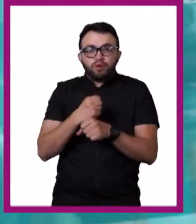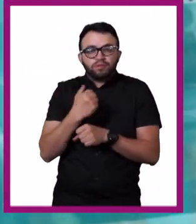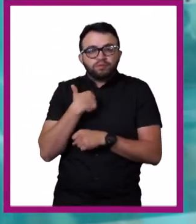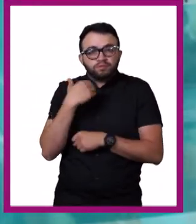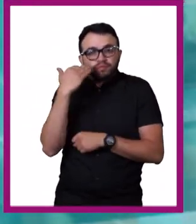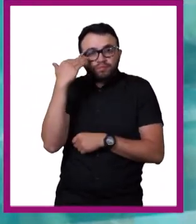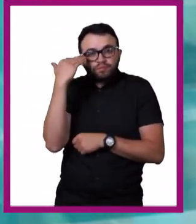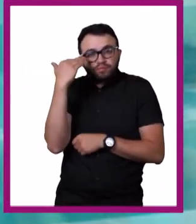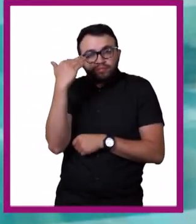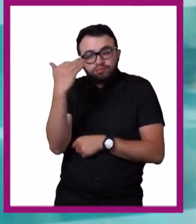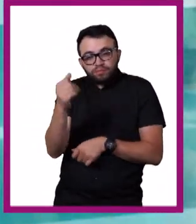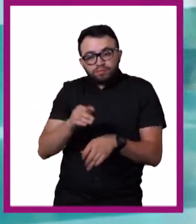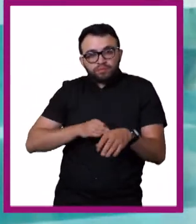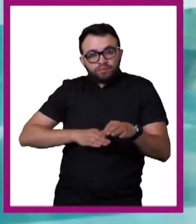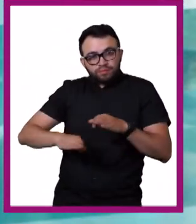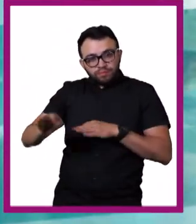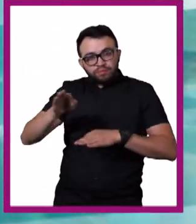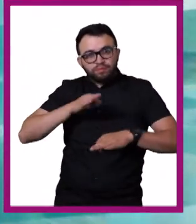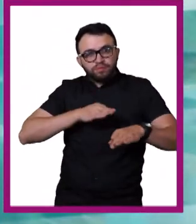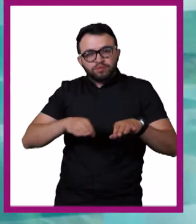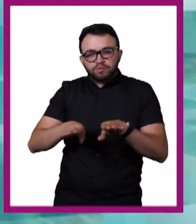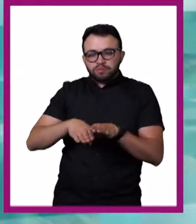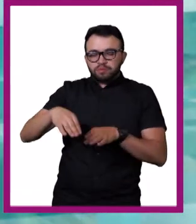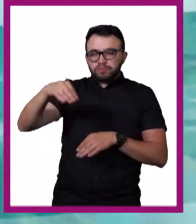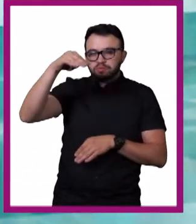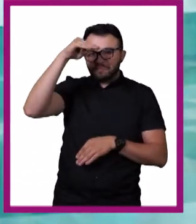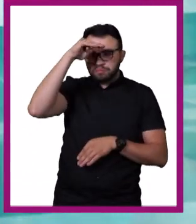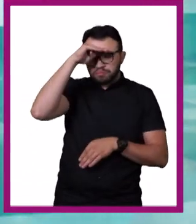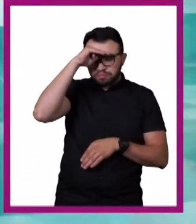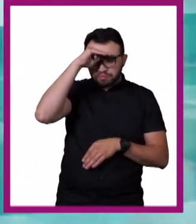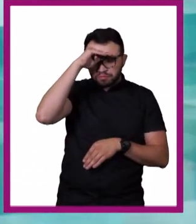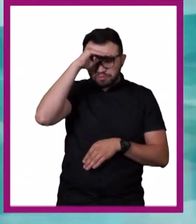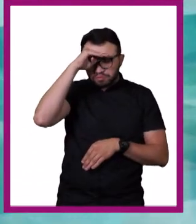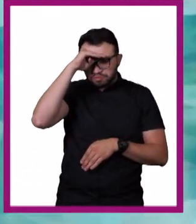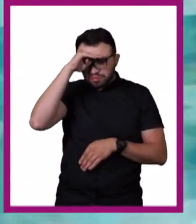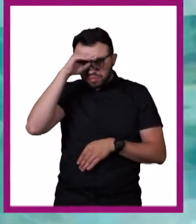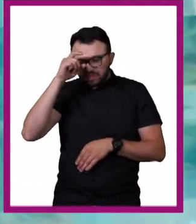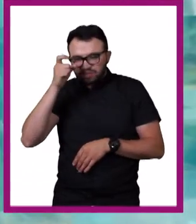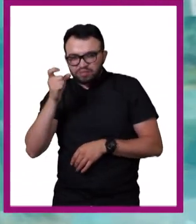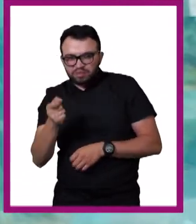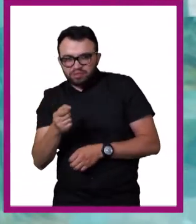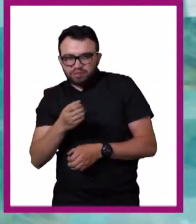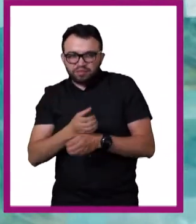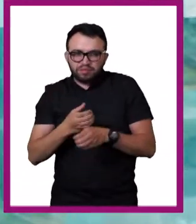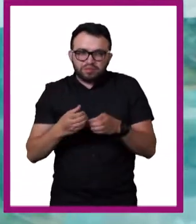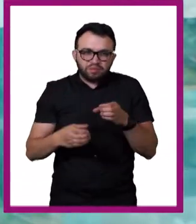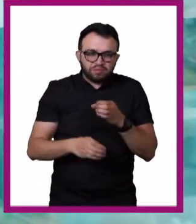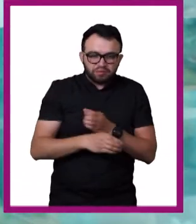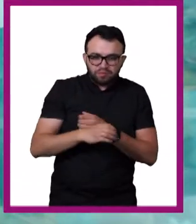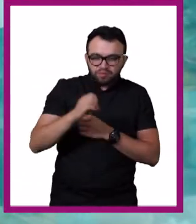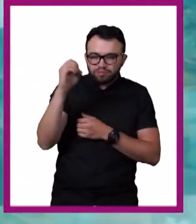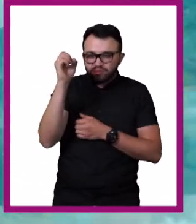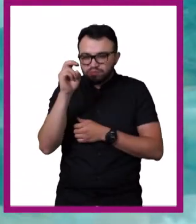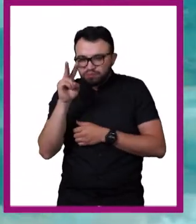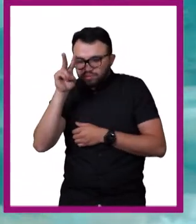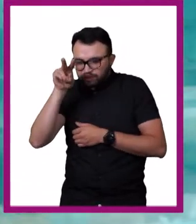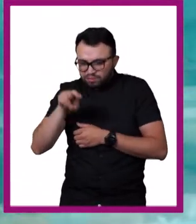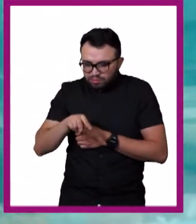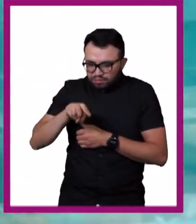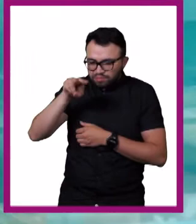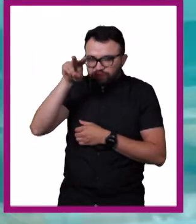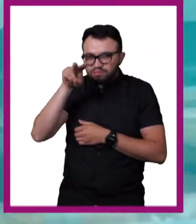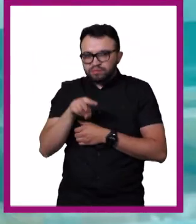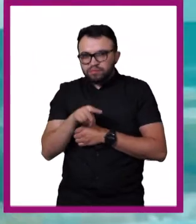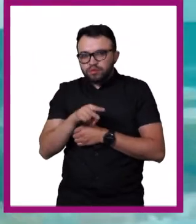este tipo de trabajo reflexivo, meditativo, de un poco siempre como de dejar que las